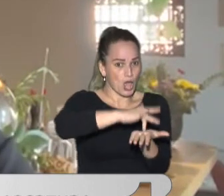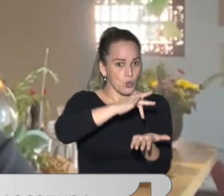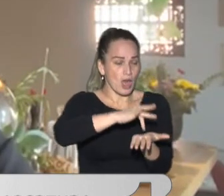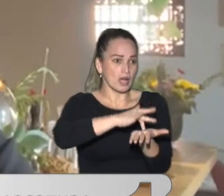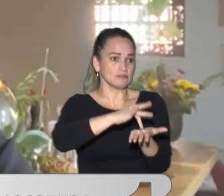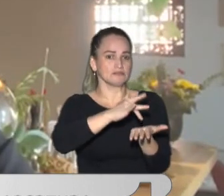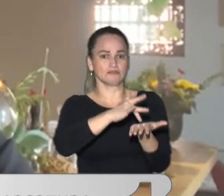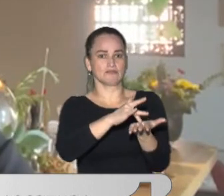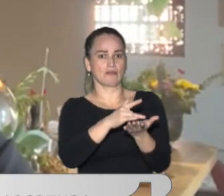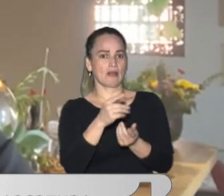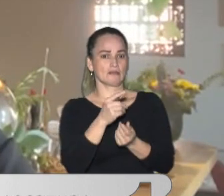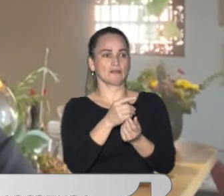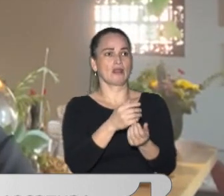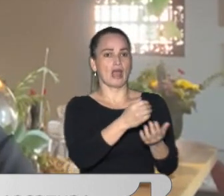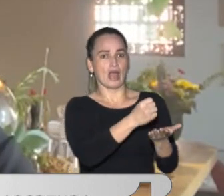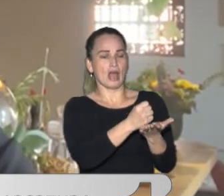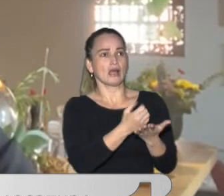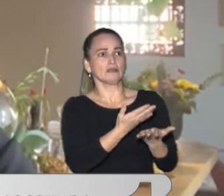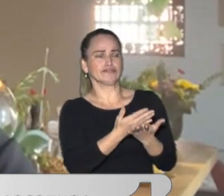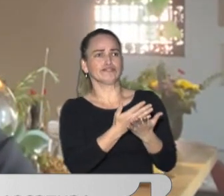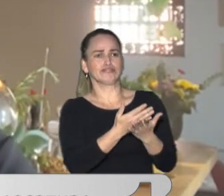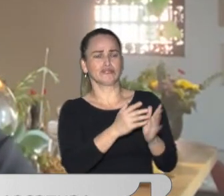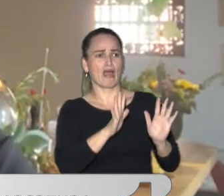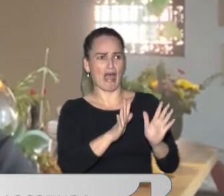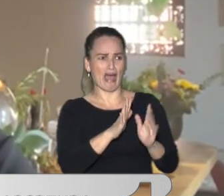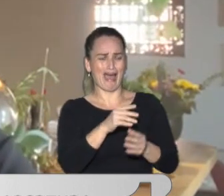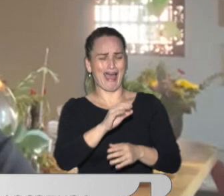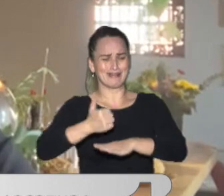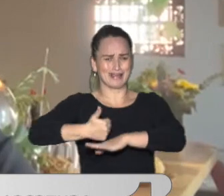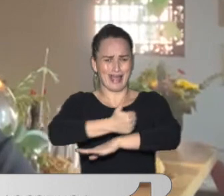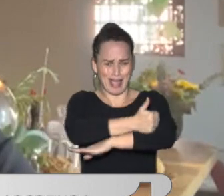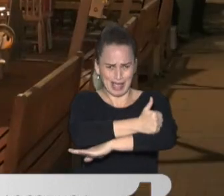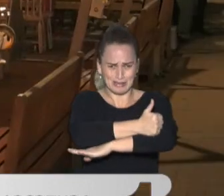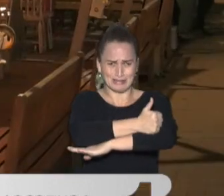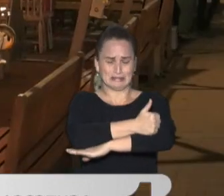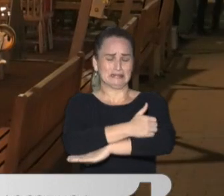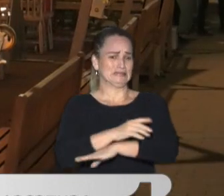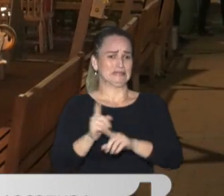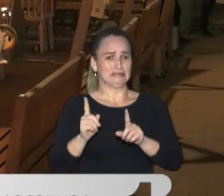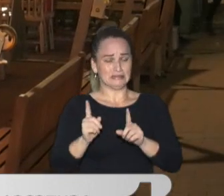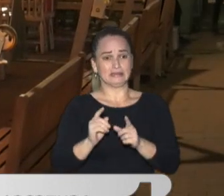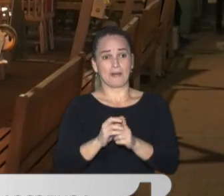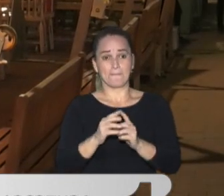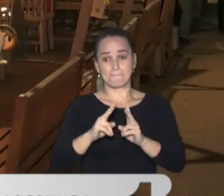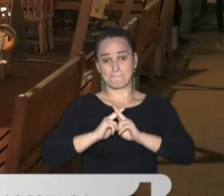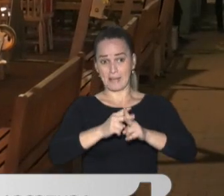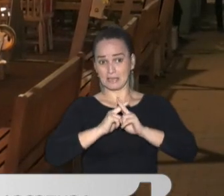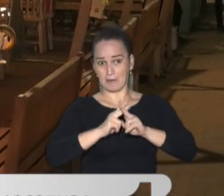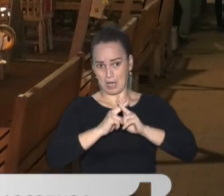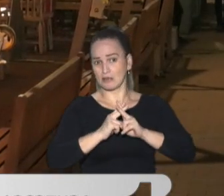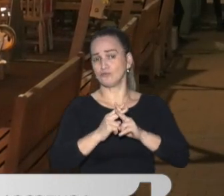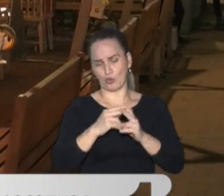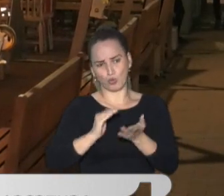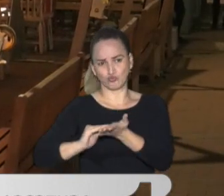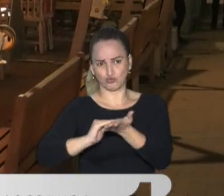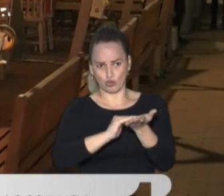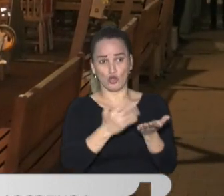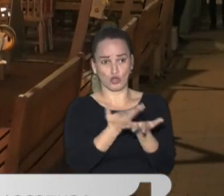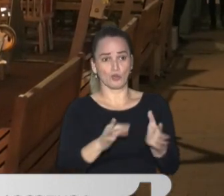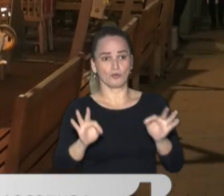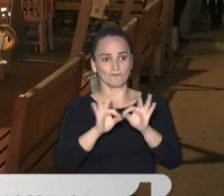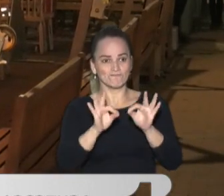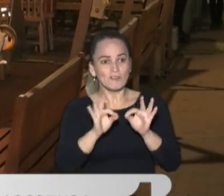tienen estigmatizados como un gremio de alto riesgo. Por último, hicieron un llamado a la administración para fortalecer